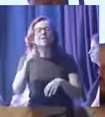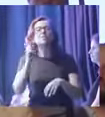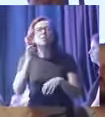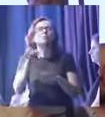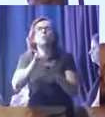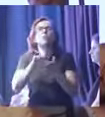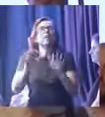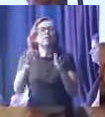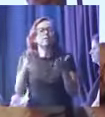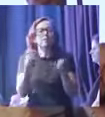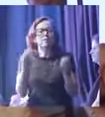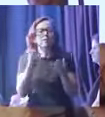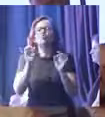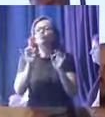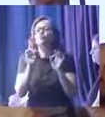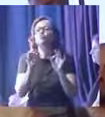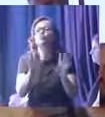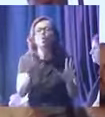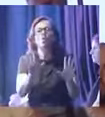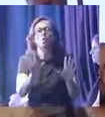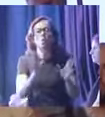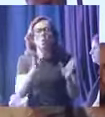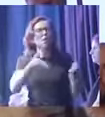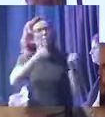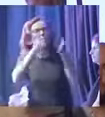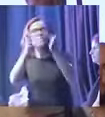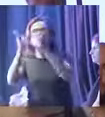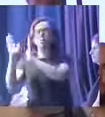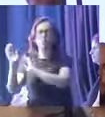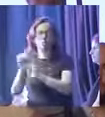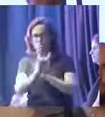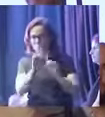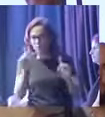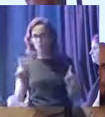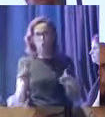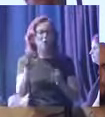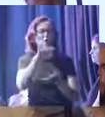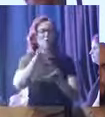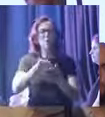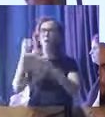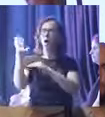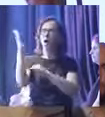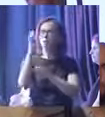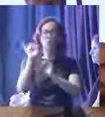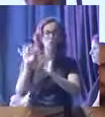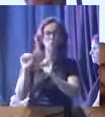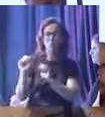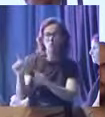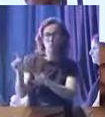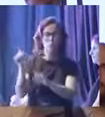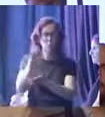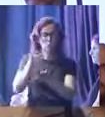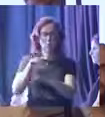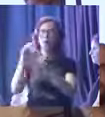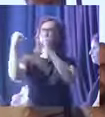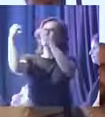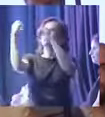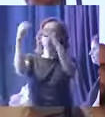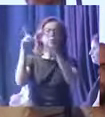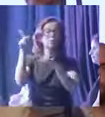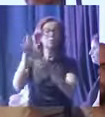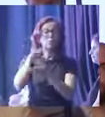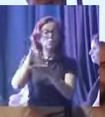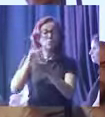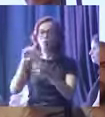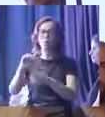es solamente los edificios, no es solamente los árboles, no es solamente el alumbrado, ciudad